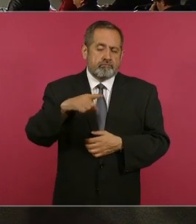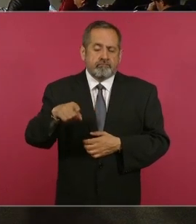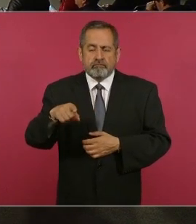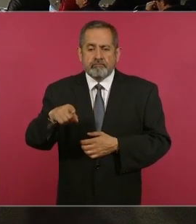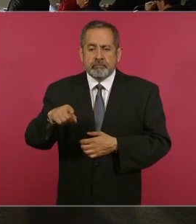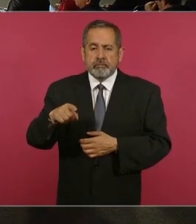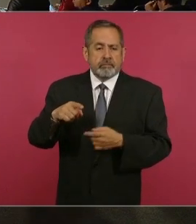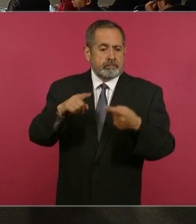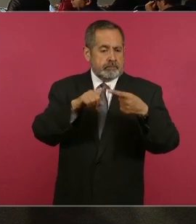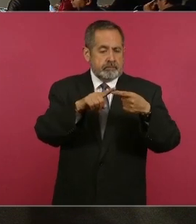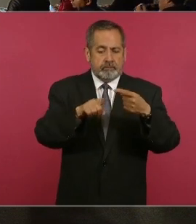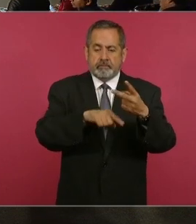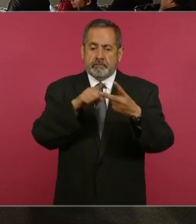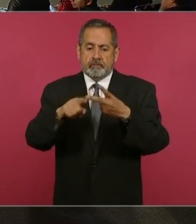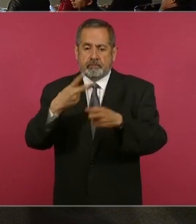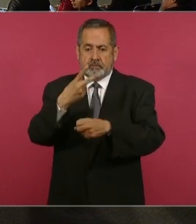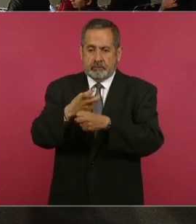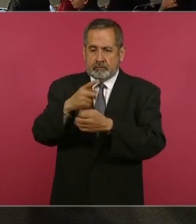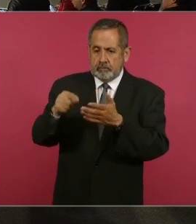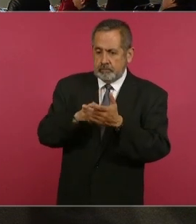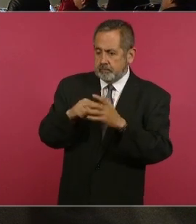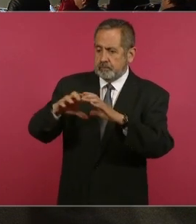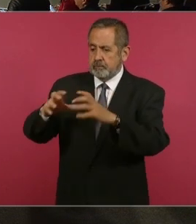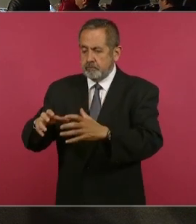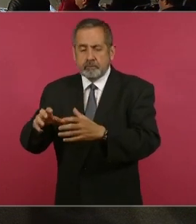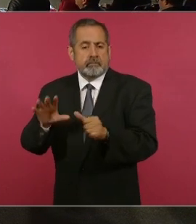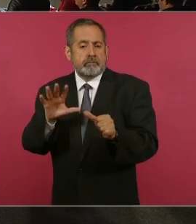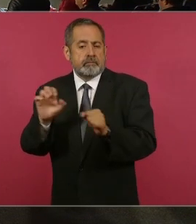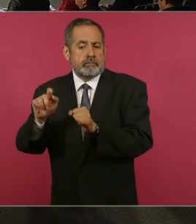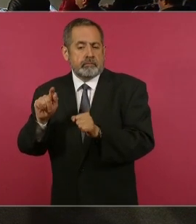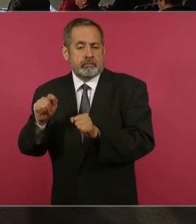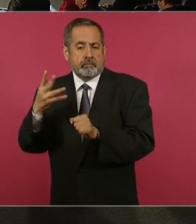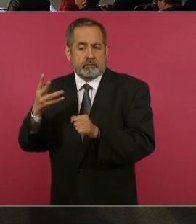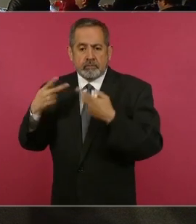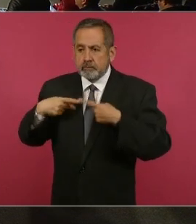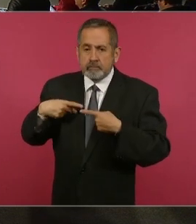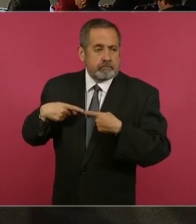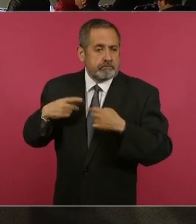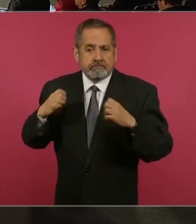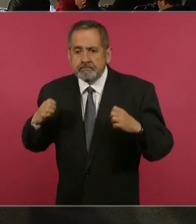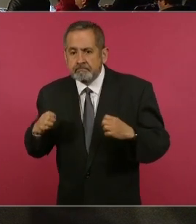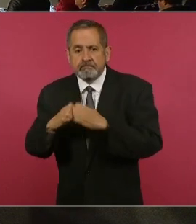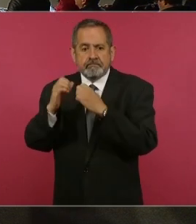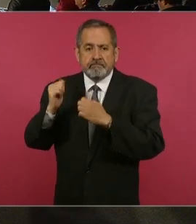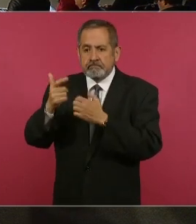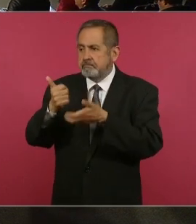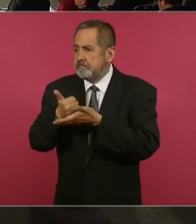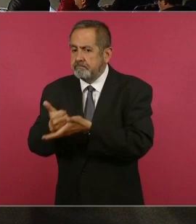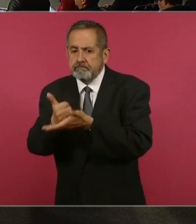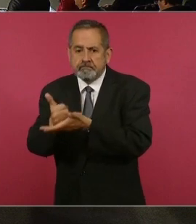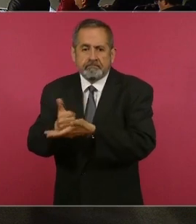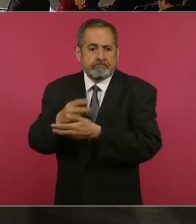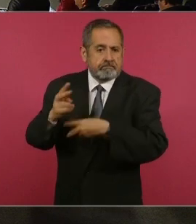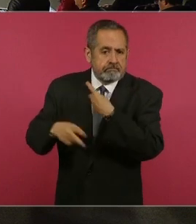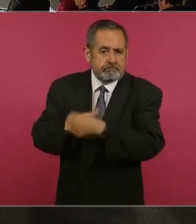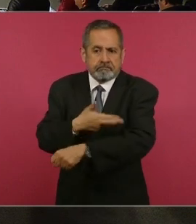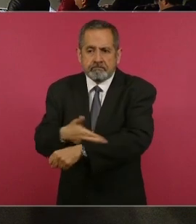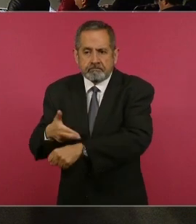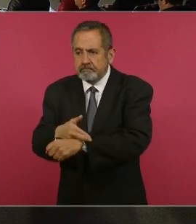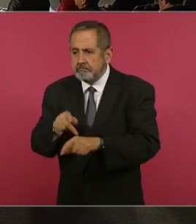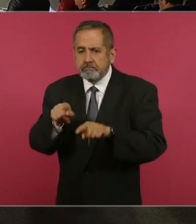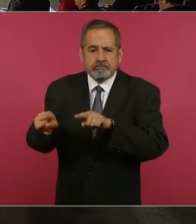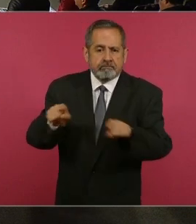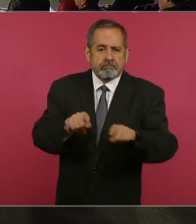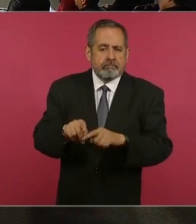secundario con 674 elementos de respuesta que realizan desde